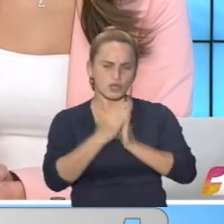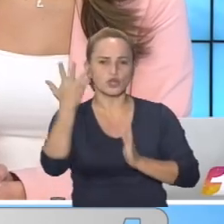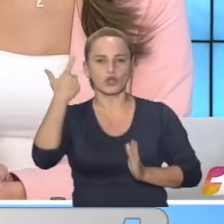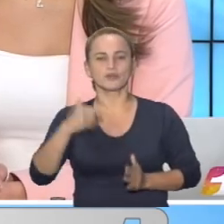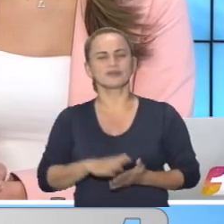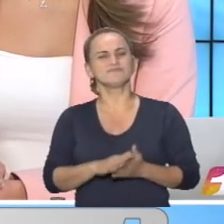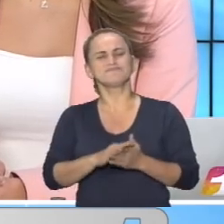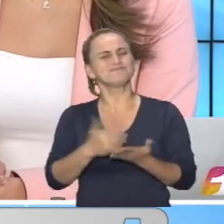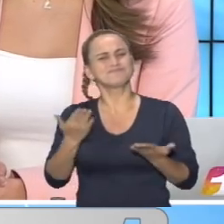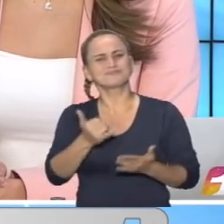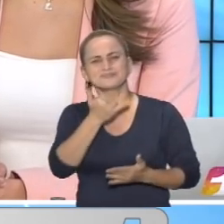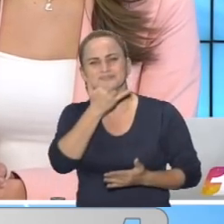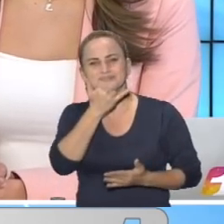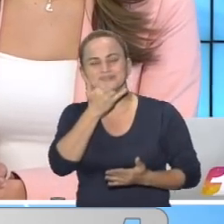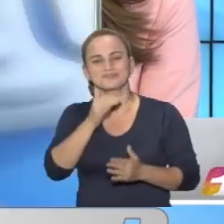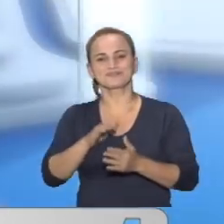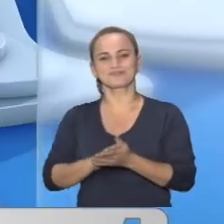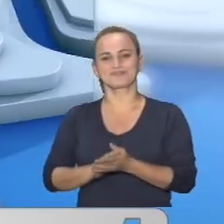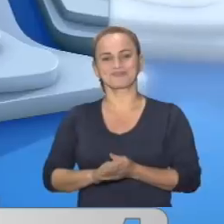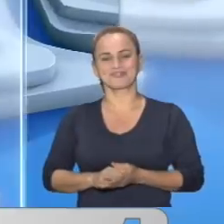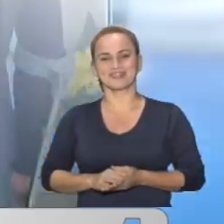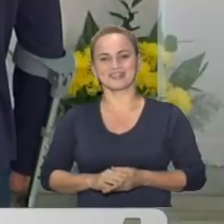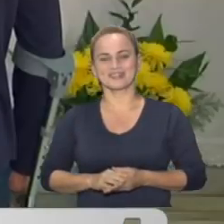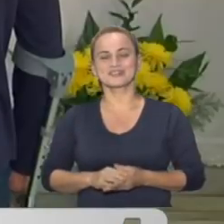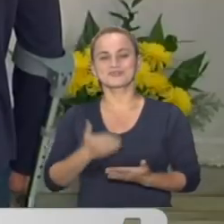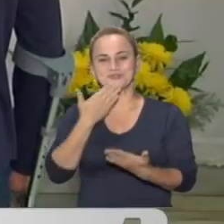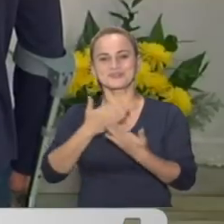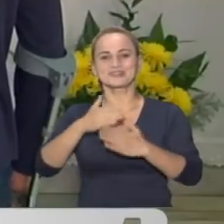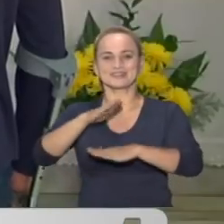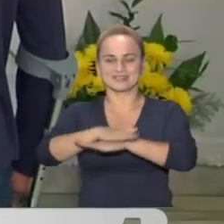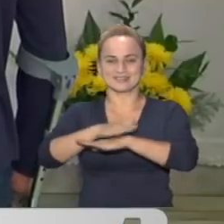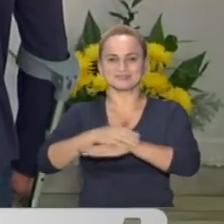la historia de este milagro? Buenas tardes.